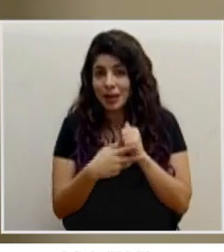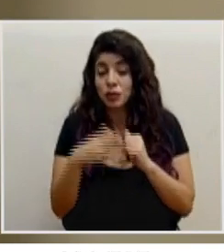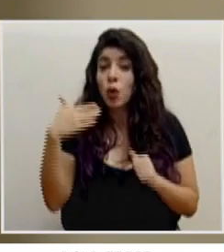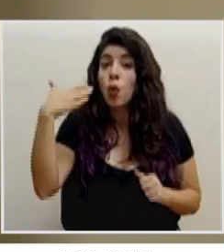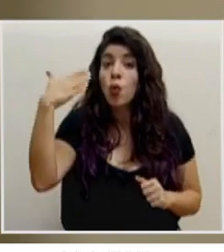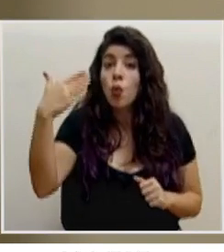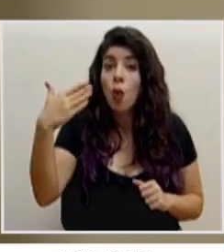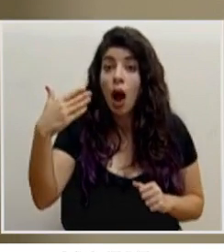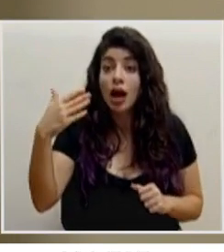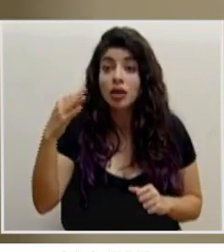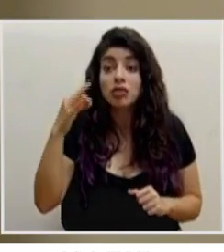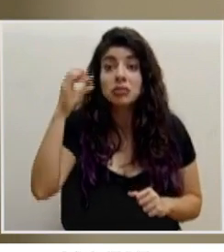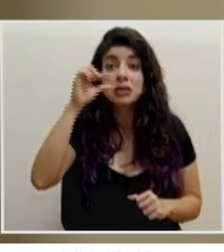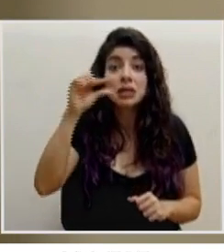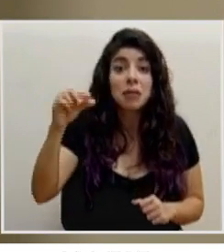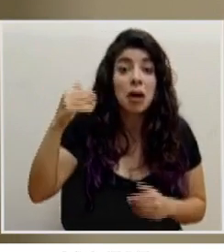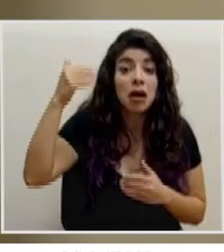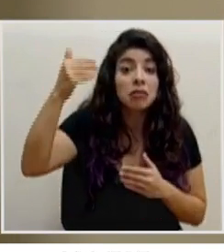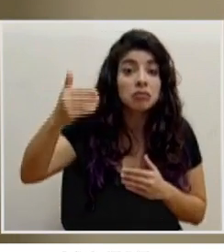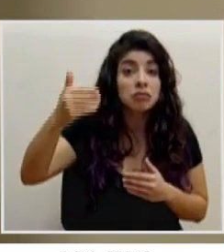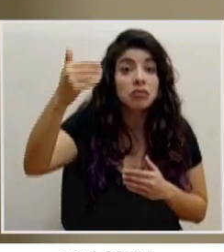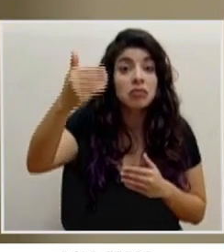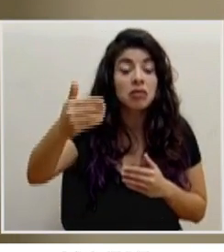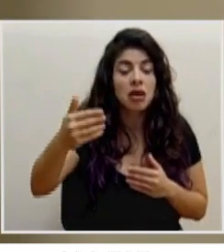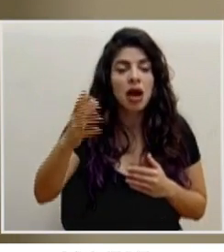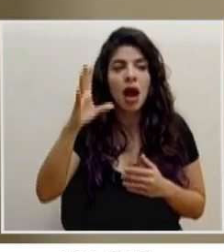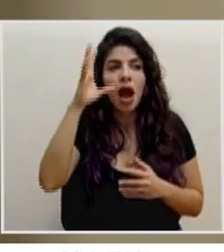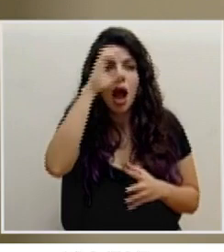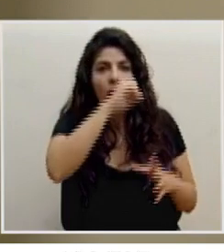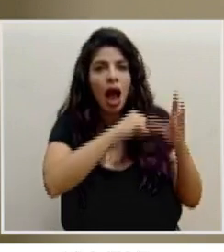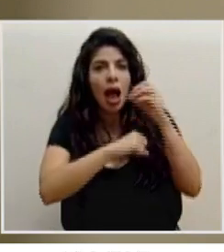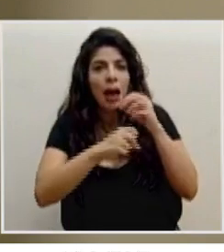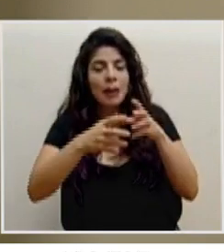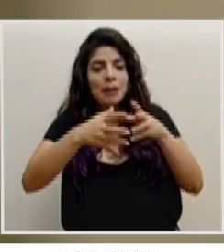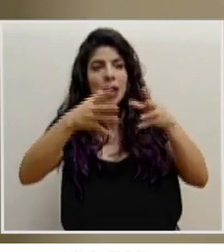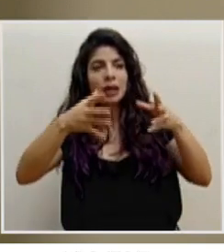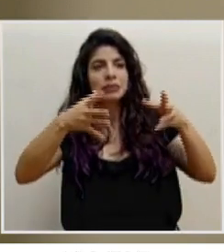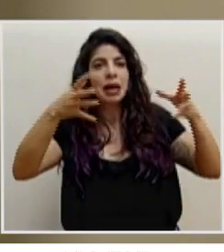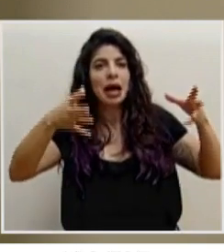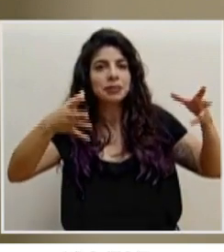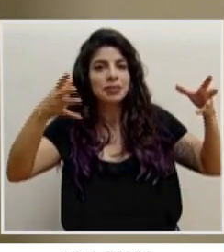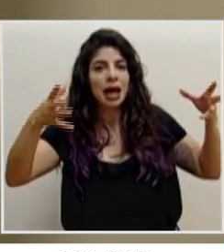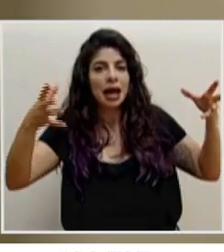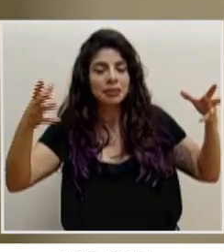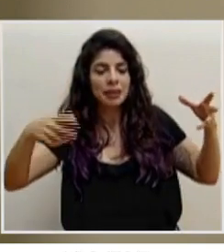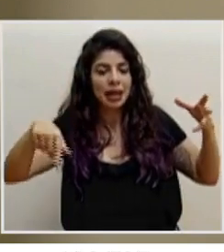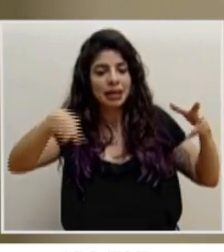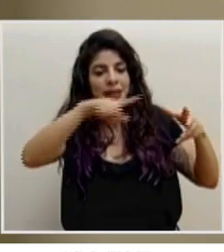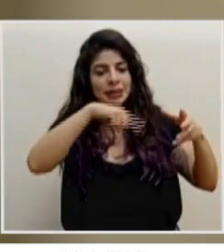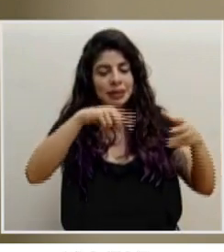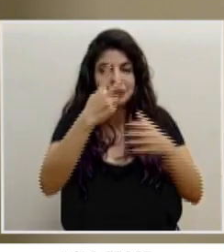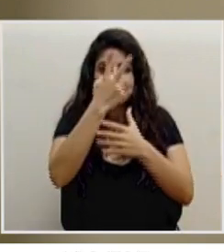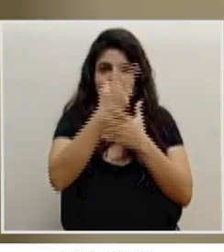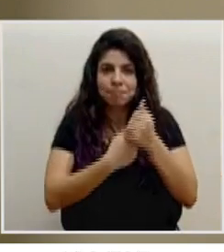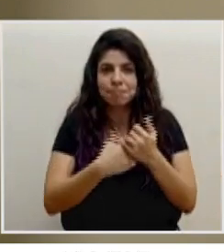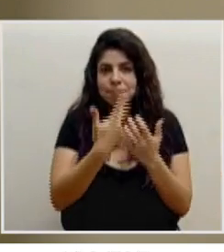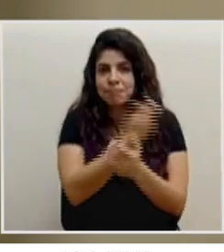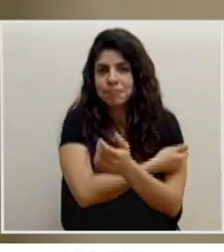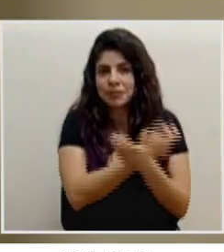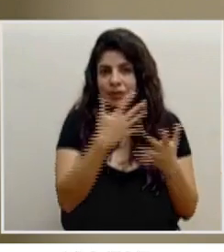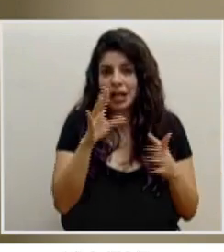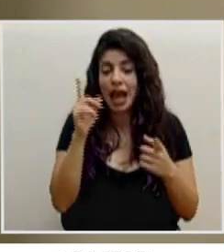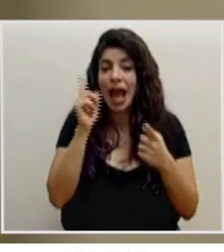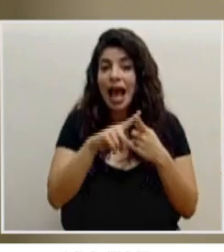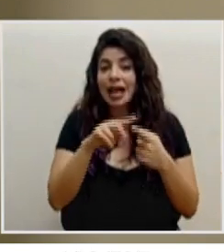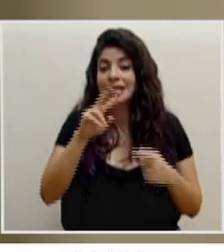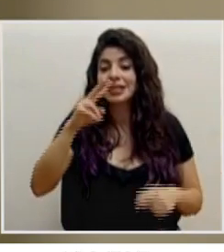lleguemos a las próximas semanas, vamos a empezar a visibilizar un poco más ese esquema mixto, cuando ya lleguemos a las